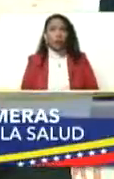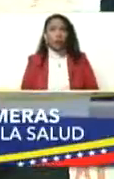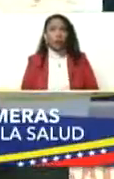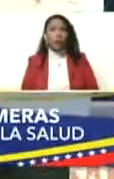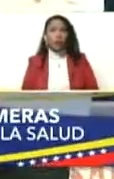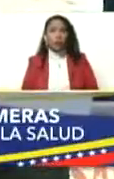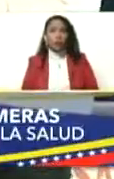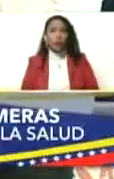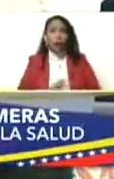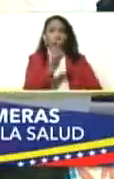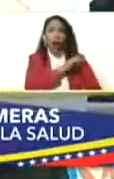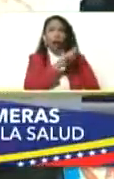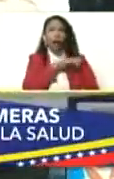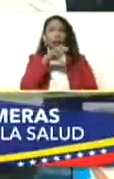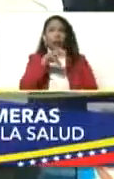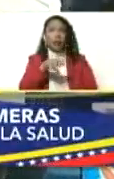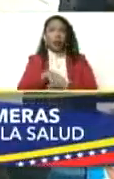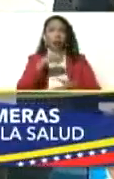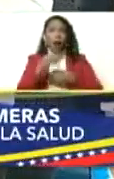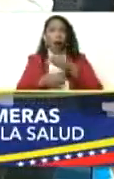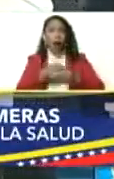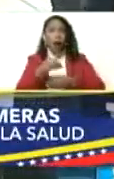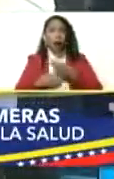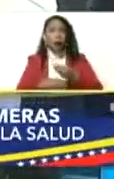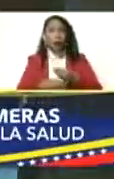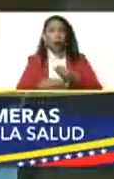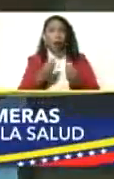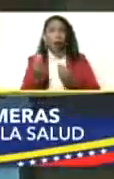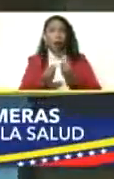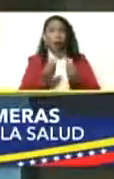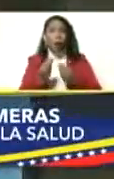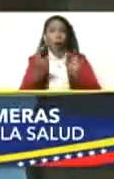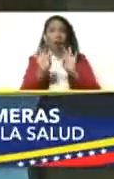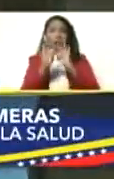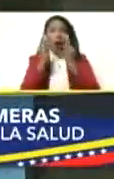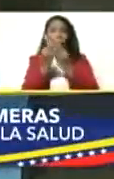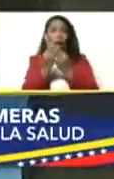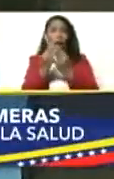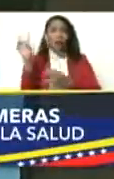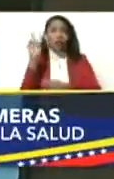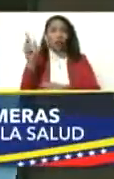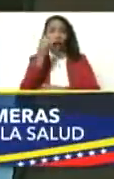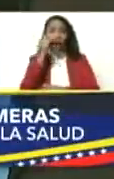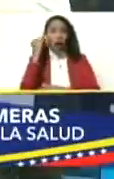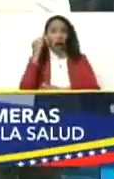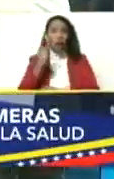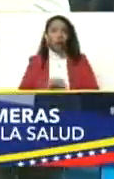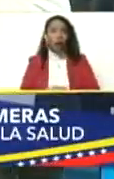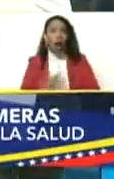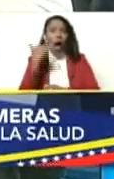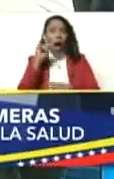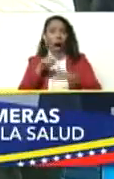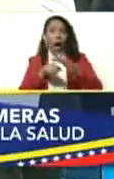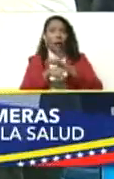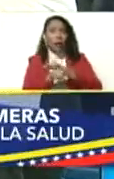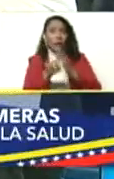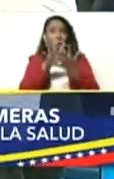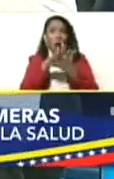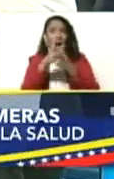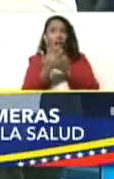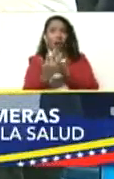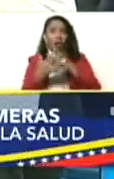Además, el jefe de Estado ha hecho énfasis que el objetivo, o sea, que toda la familia, todo el venezolano tenga acceso a la salud en su barrio, a